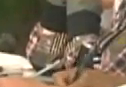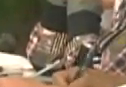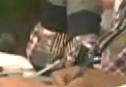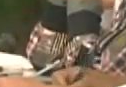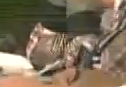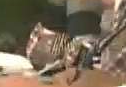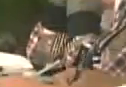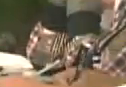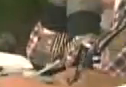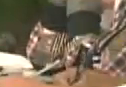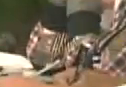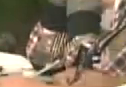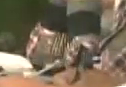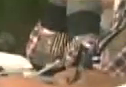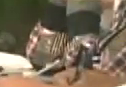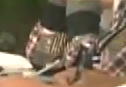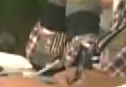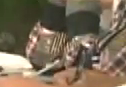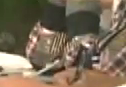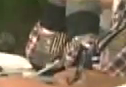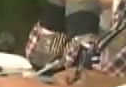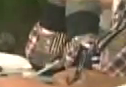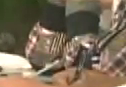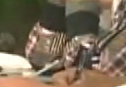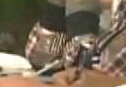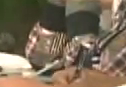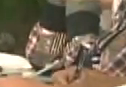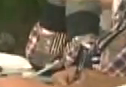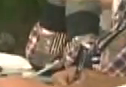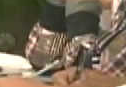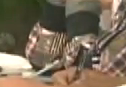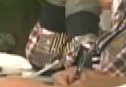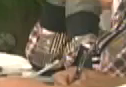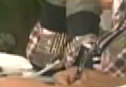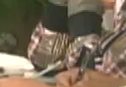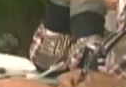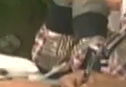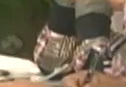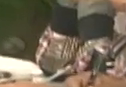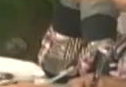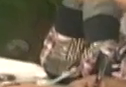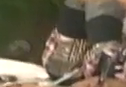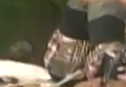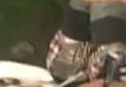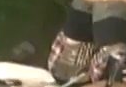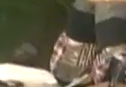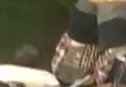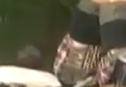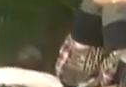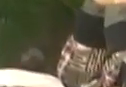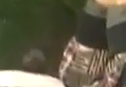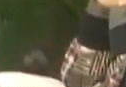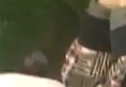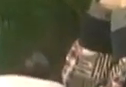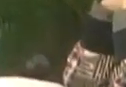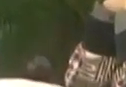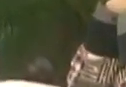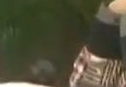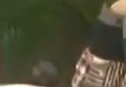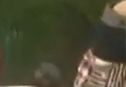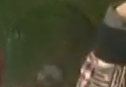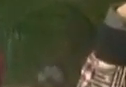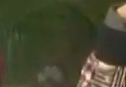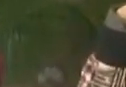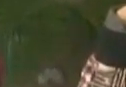estoy viendo si voy a celebrarlo a París no sé si ir a París Jorge a celebrar